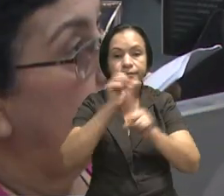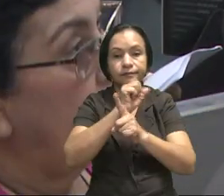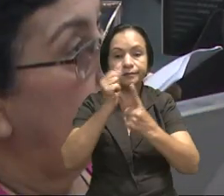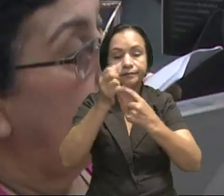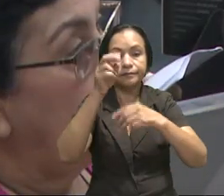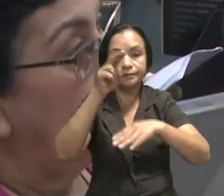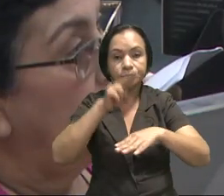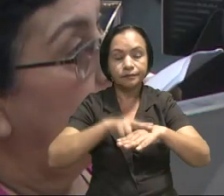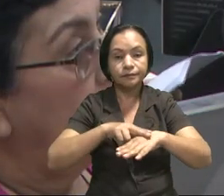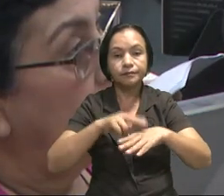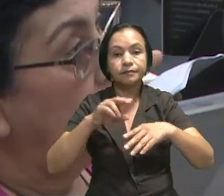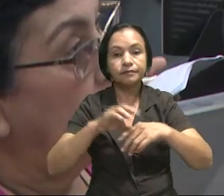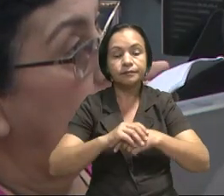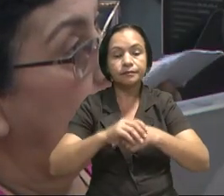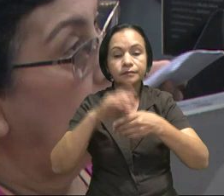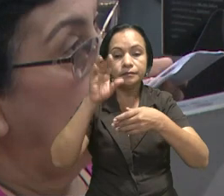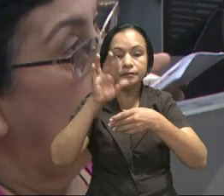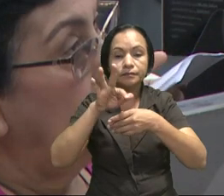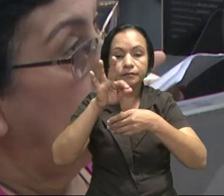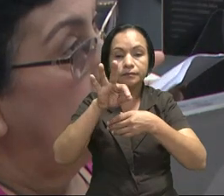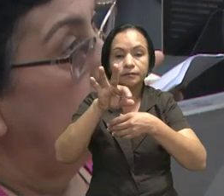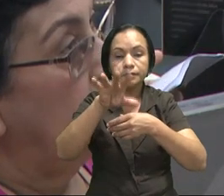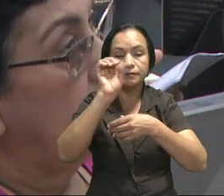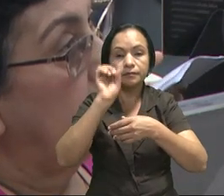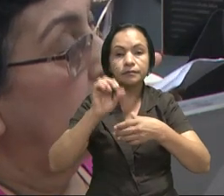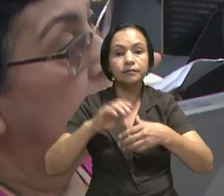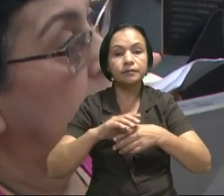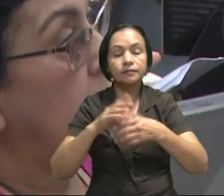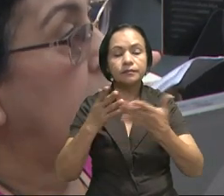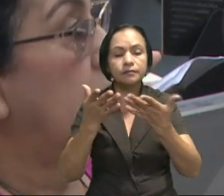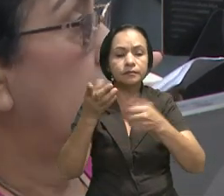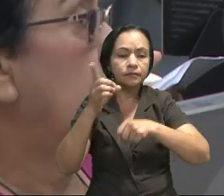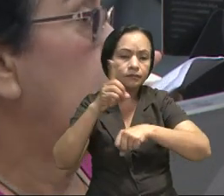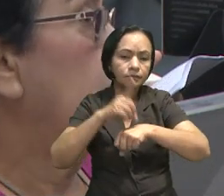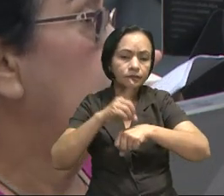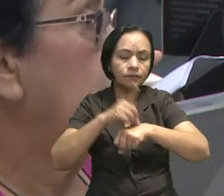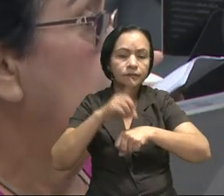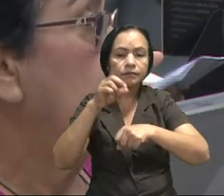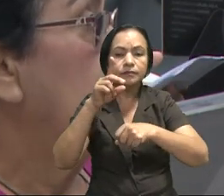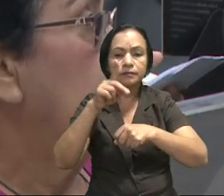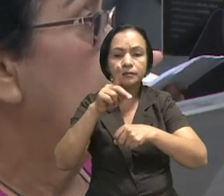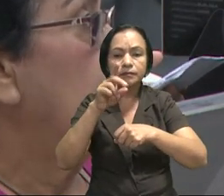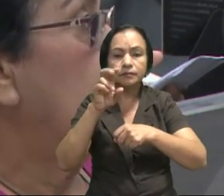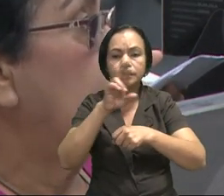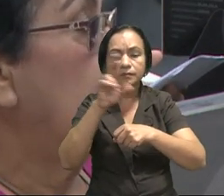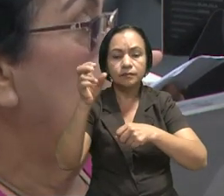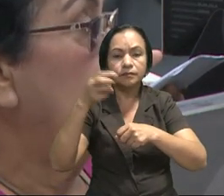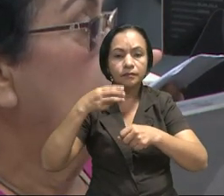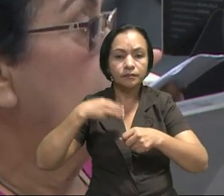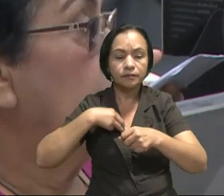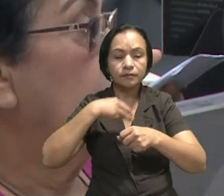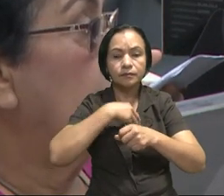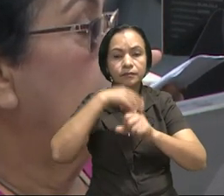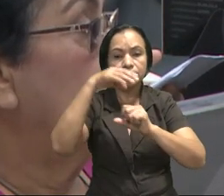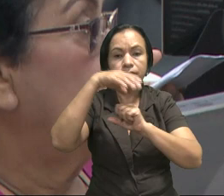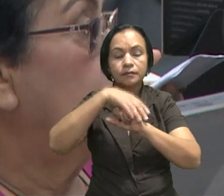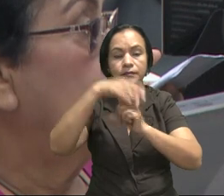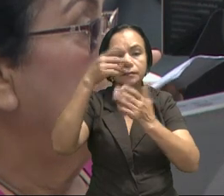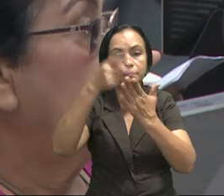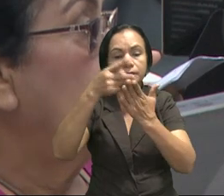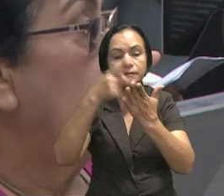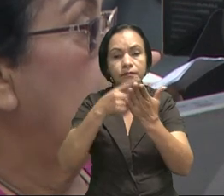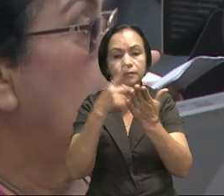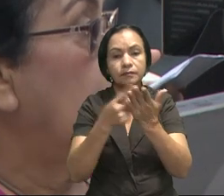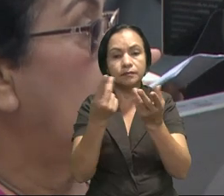Nacional, su despacho. Estimado doctor Porras, los suscritos integrantes de la Comisión de Producción,